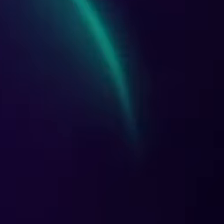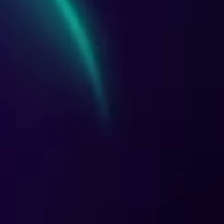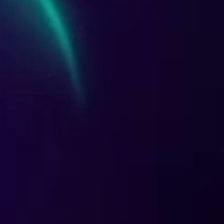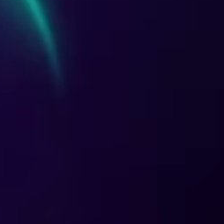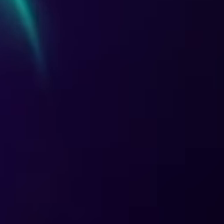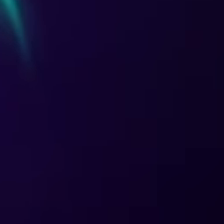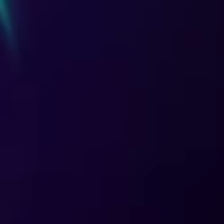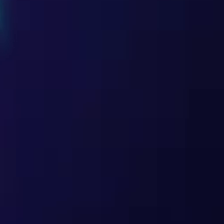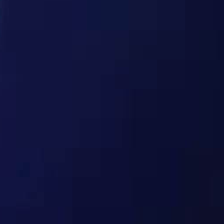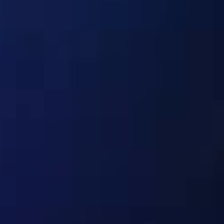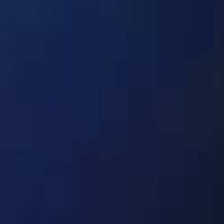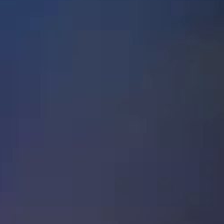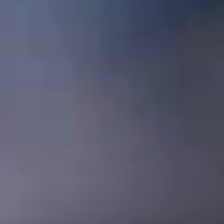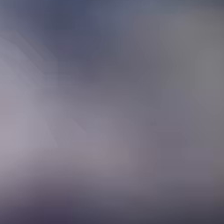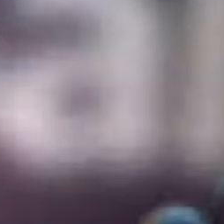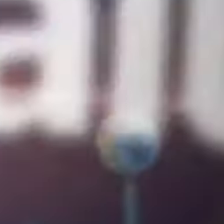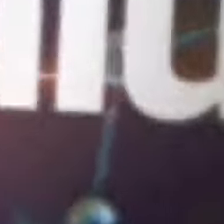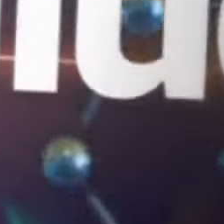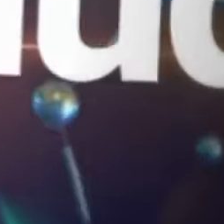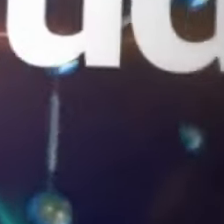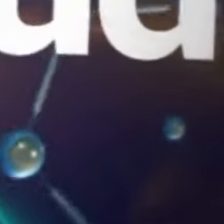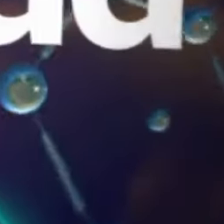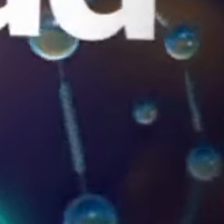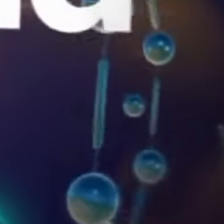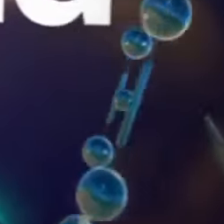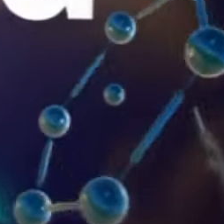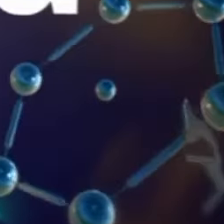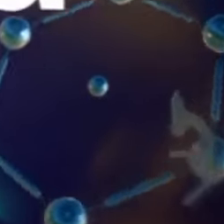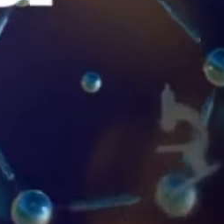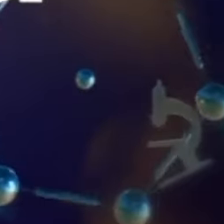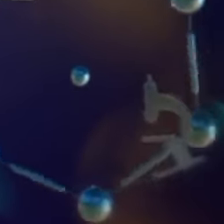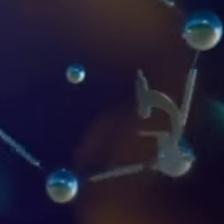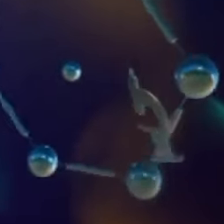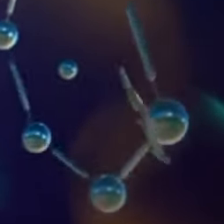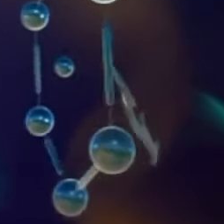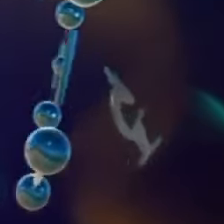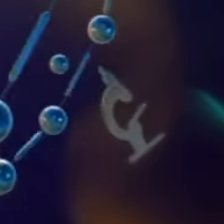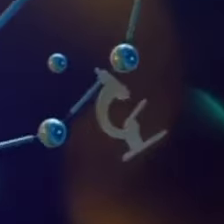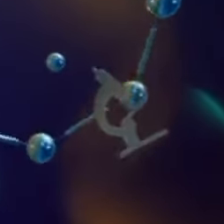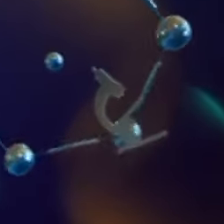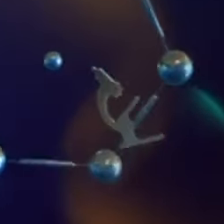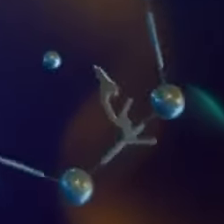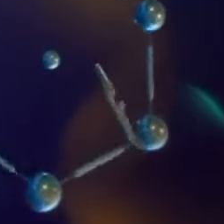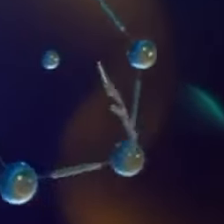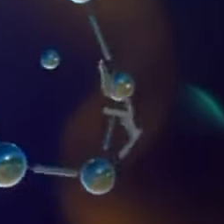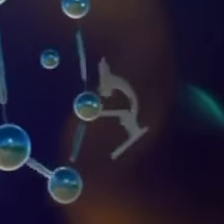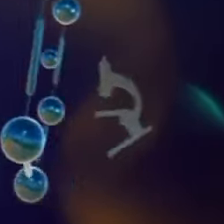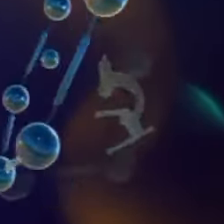Teleamazonas presentó El extraordinario mundo de la salud.